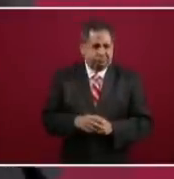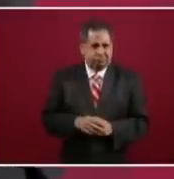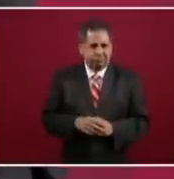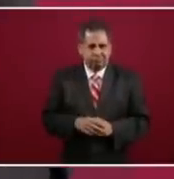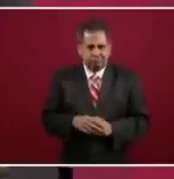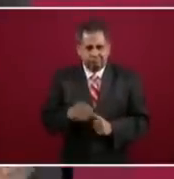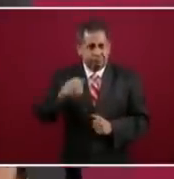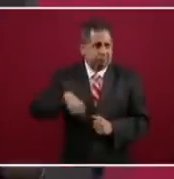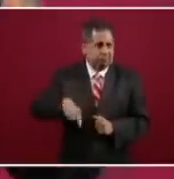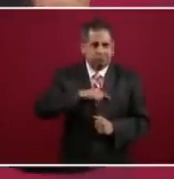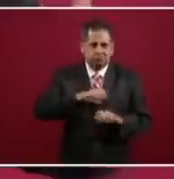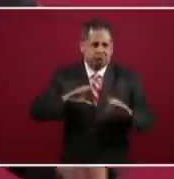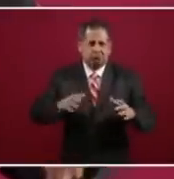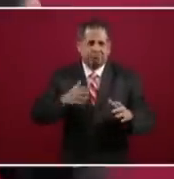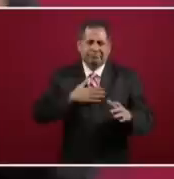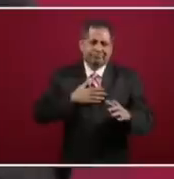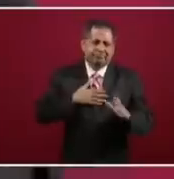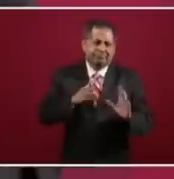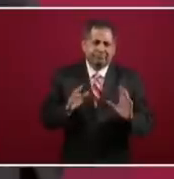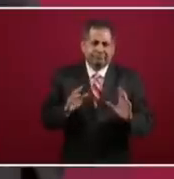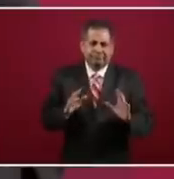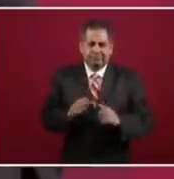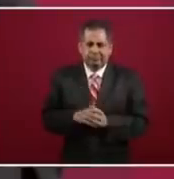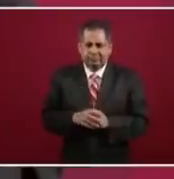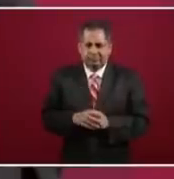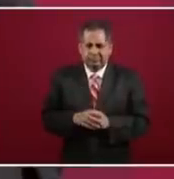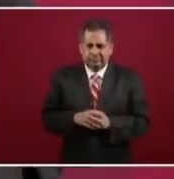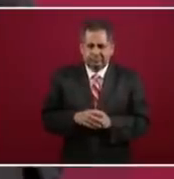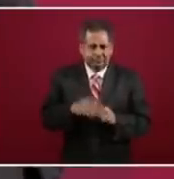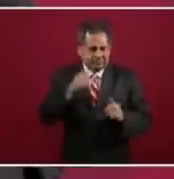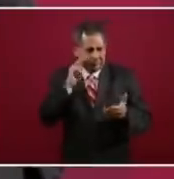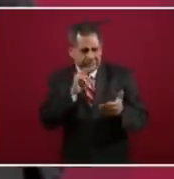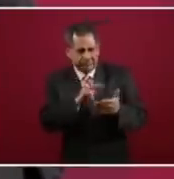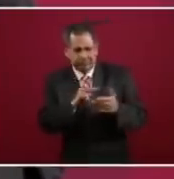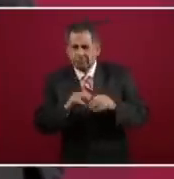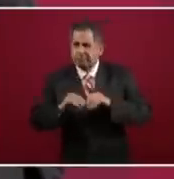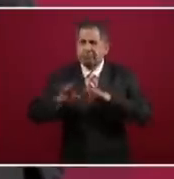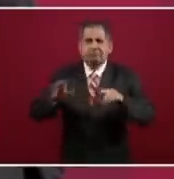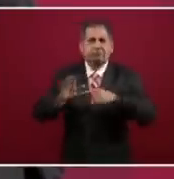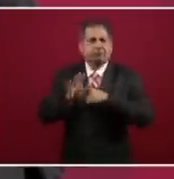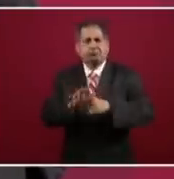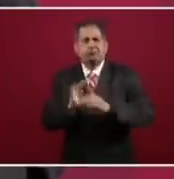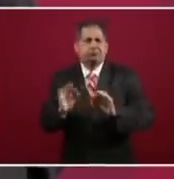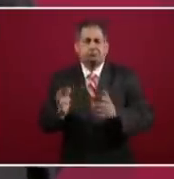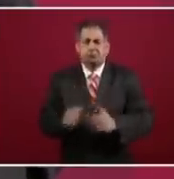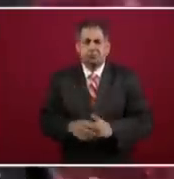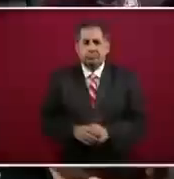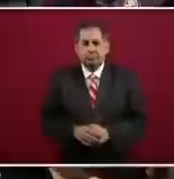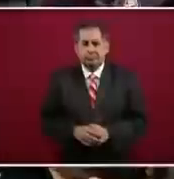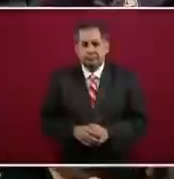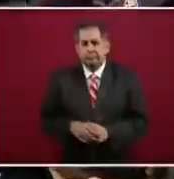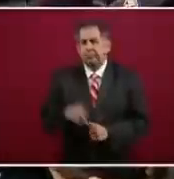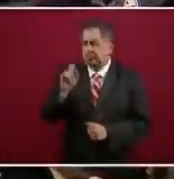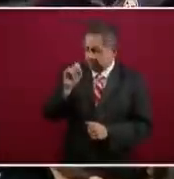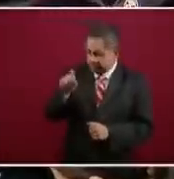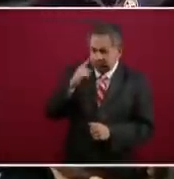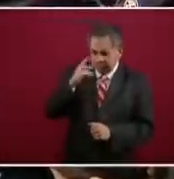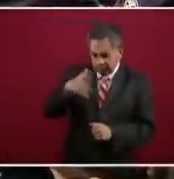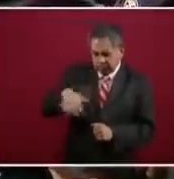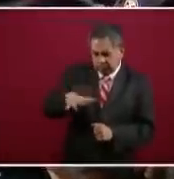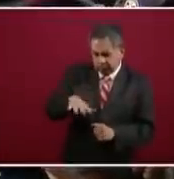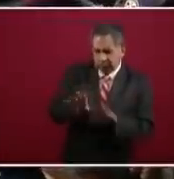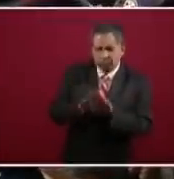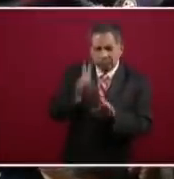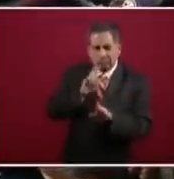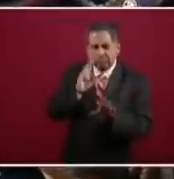en el caso de nuestro bus se subraya más se puntualizan se está buscando la forma de